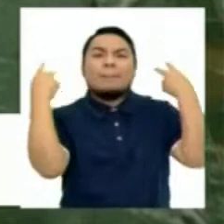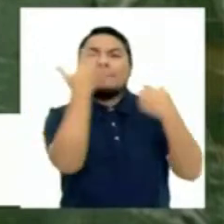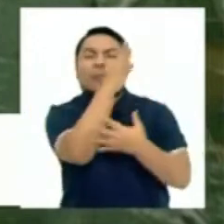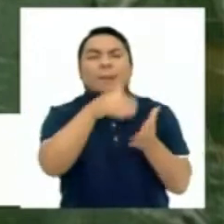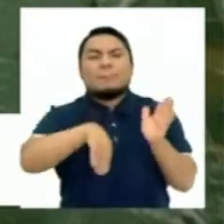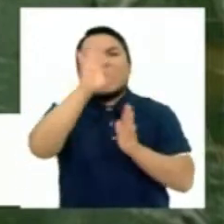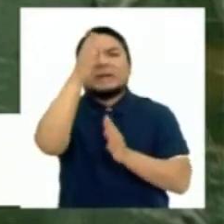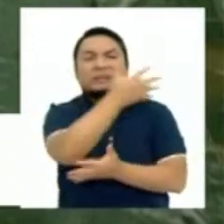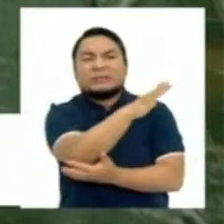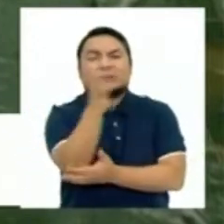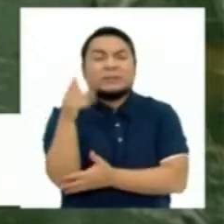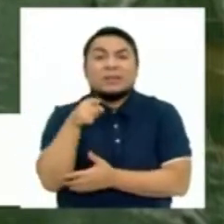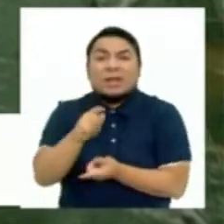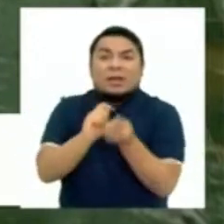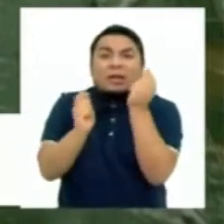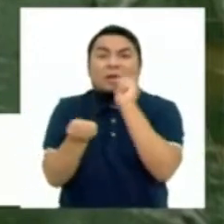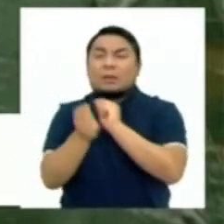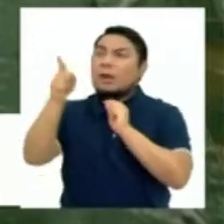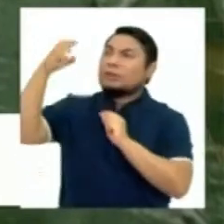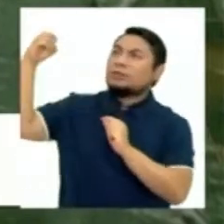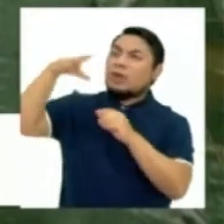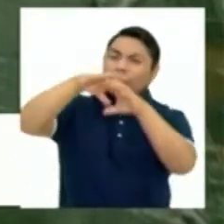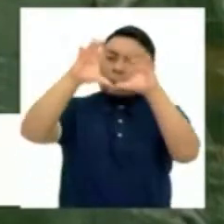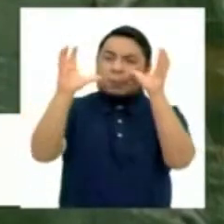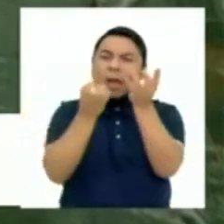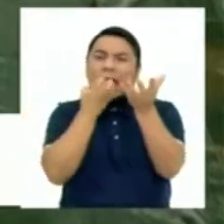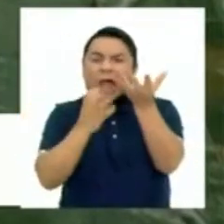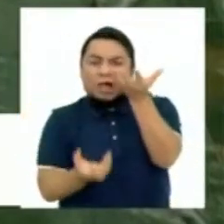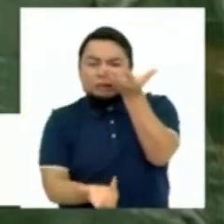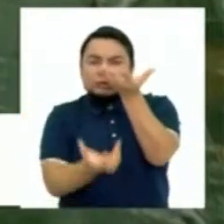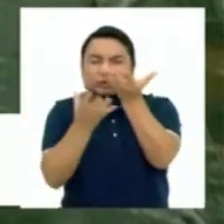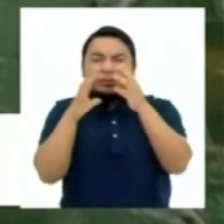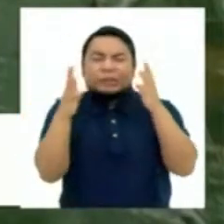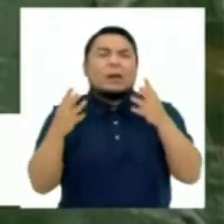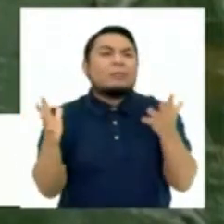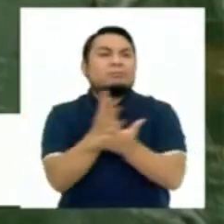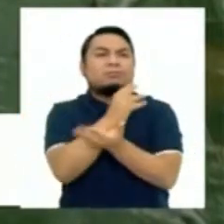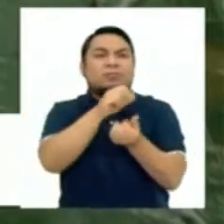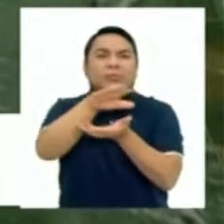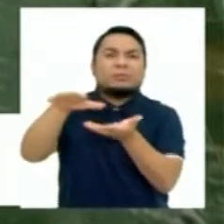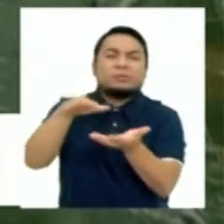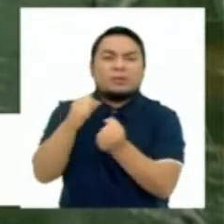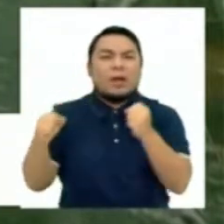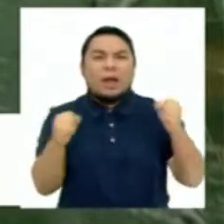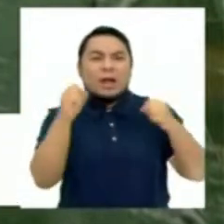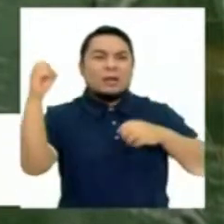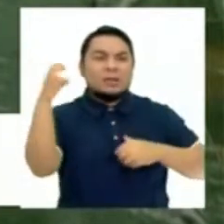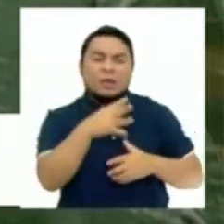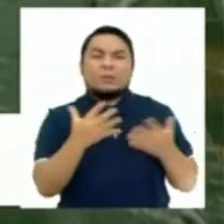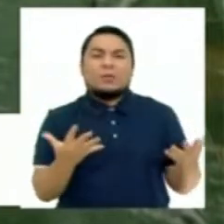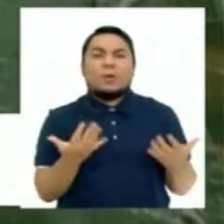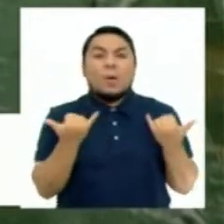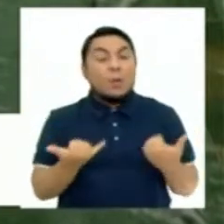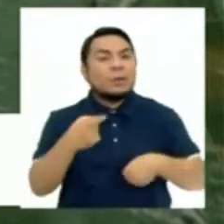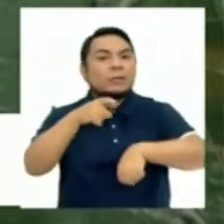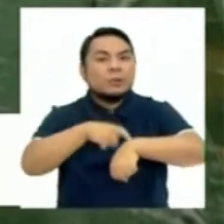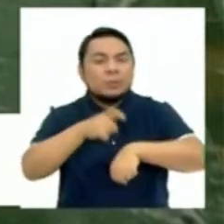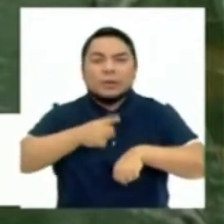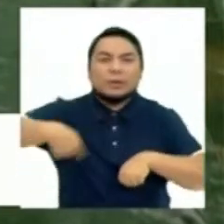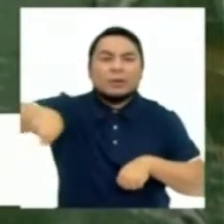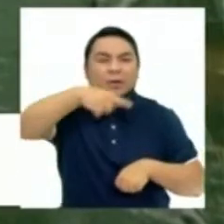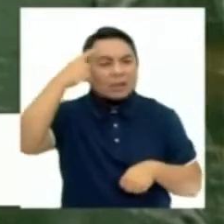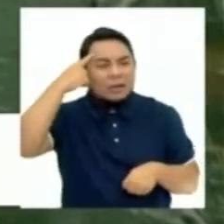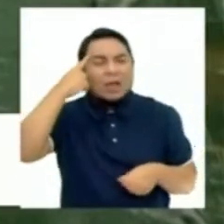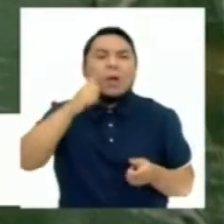los efectos del cambio climático son cada vez más devastadores. Ha llegado el momento de replantear